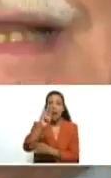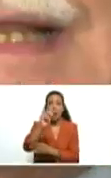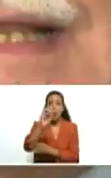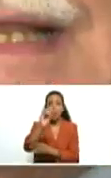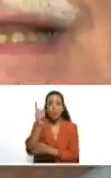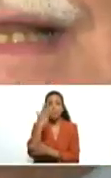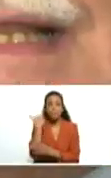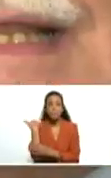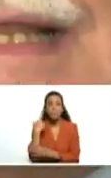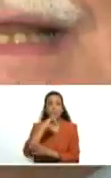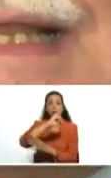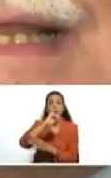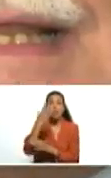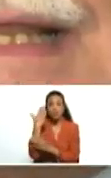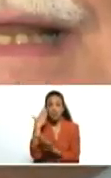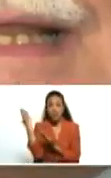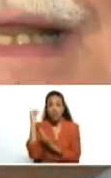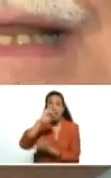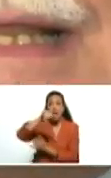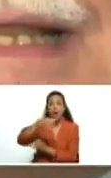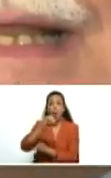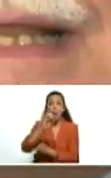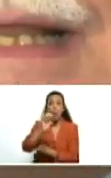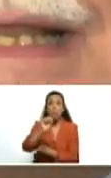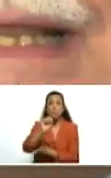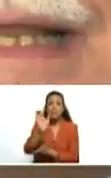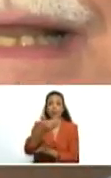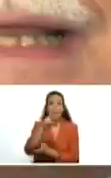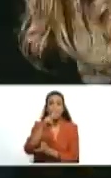a José Vicente Rangel.